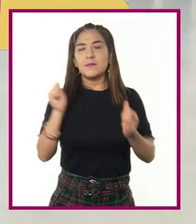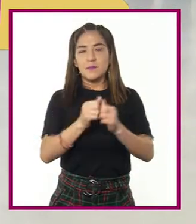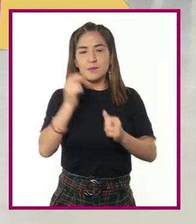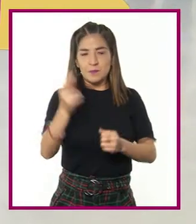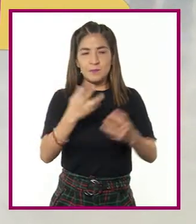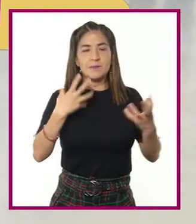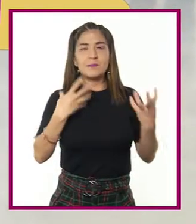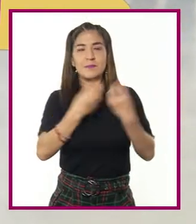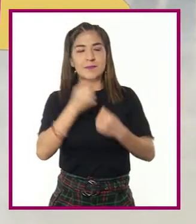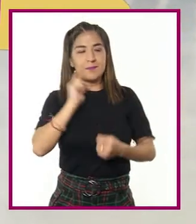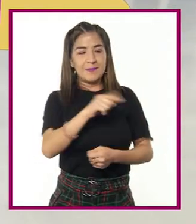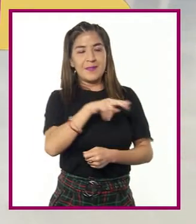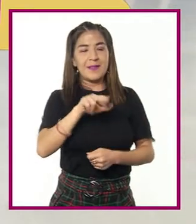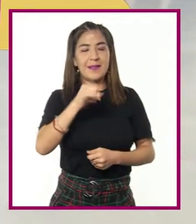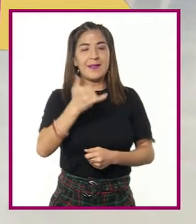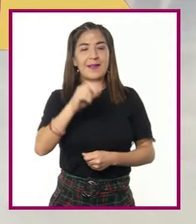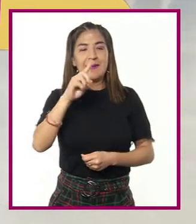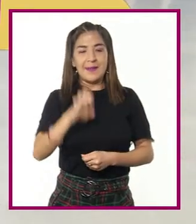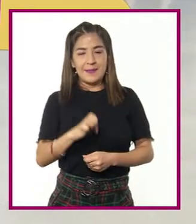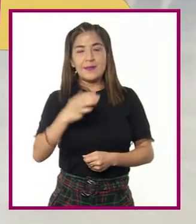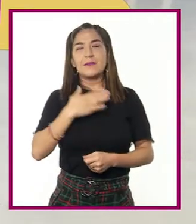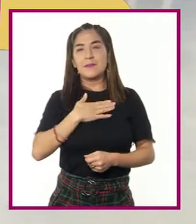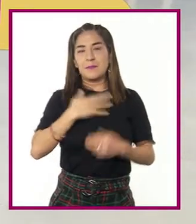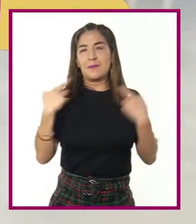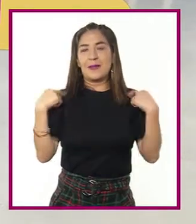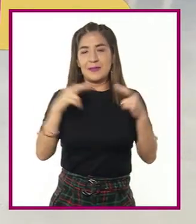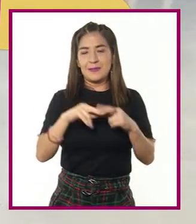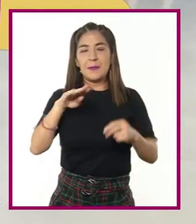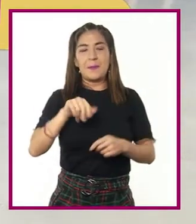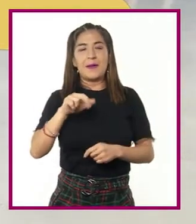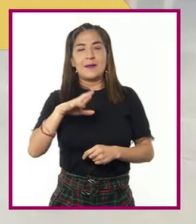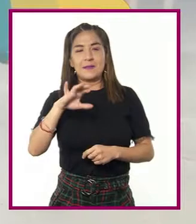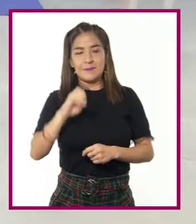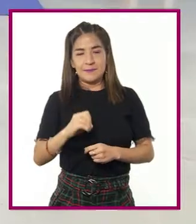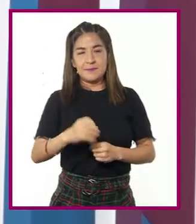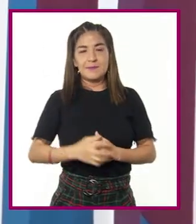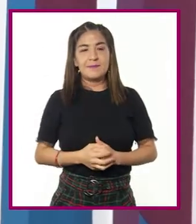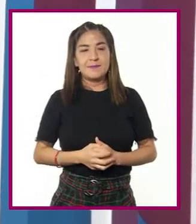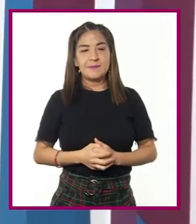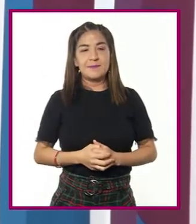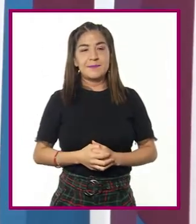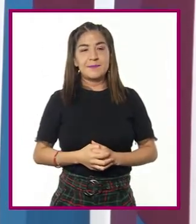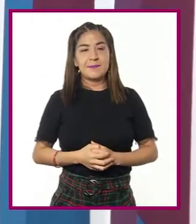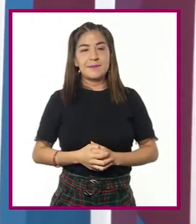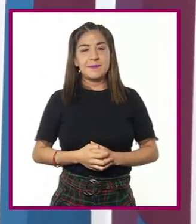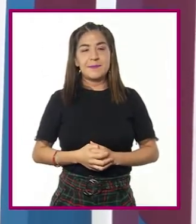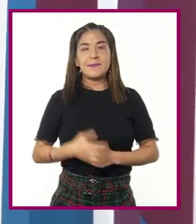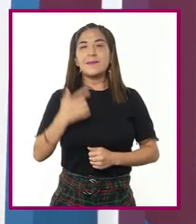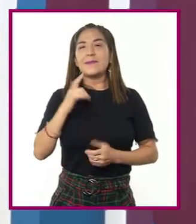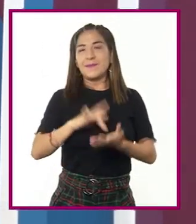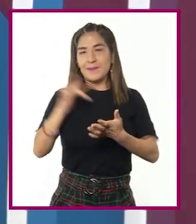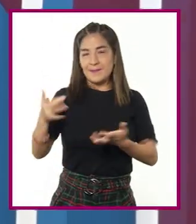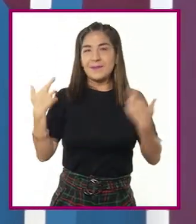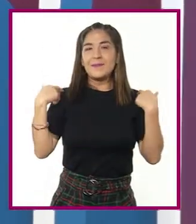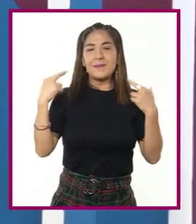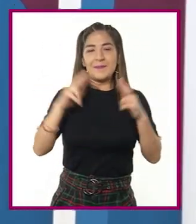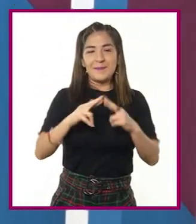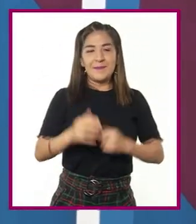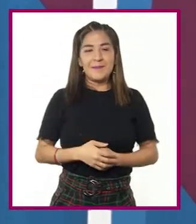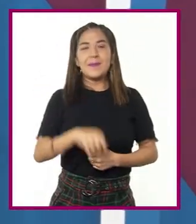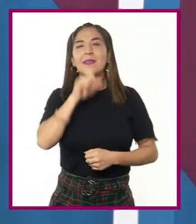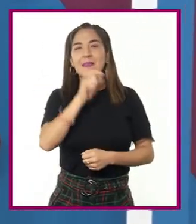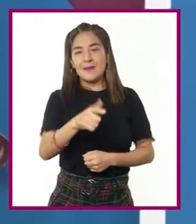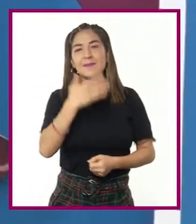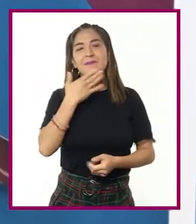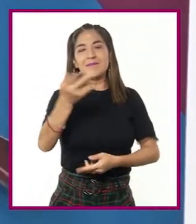la profesora Nayade Monter y su servidor, el profesor Mario Rojas. Gracias, profesor Mario. También les